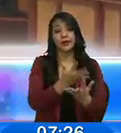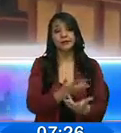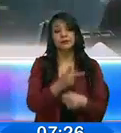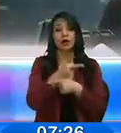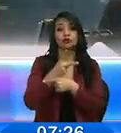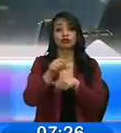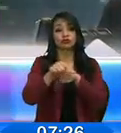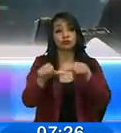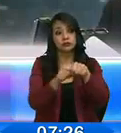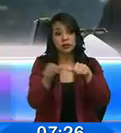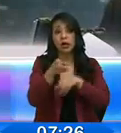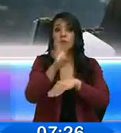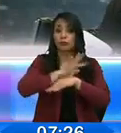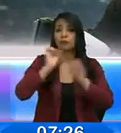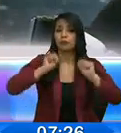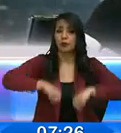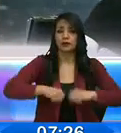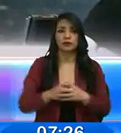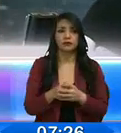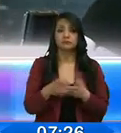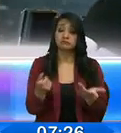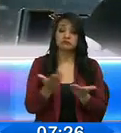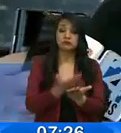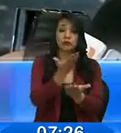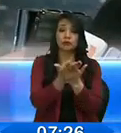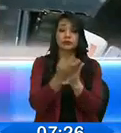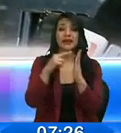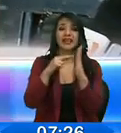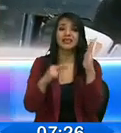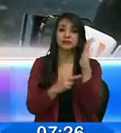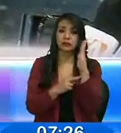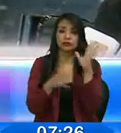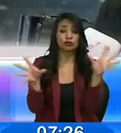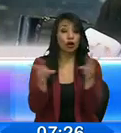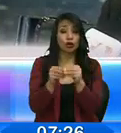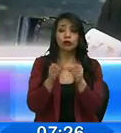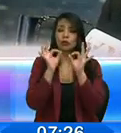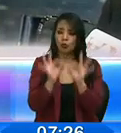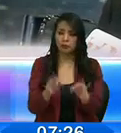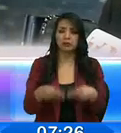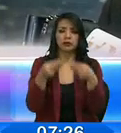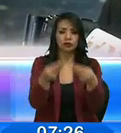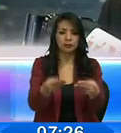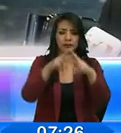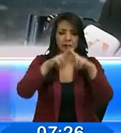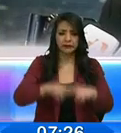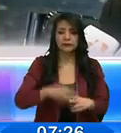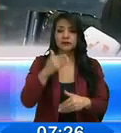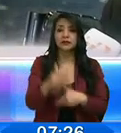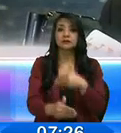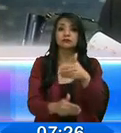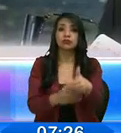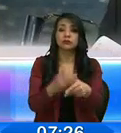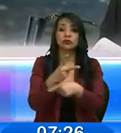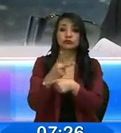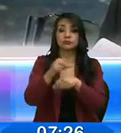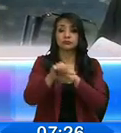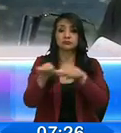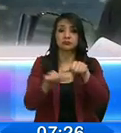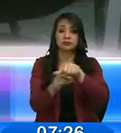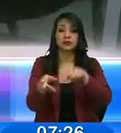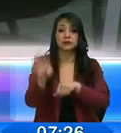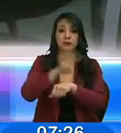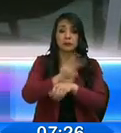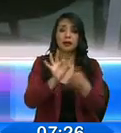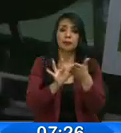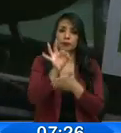decisión. El proyecto reunió todos los requisitos para ser admitido. En los próximos días tendrá que venir la calificación por parte del Consejo de Administración